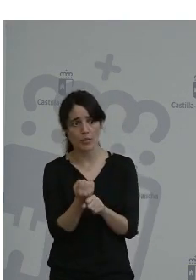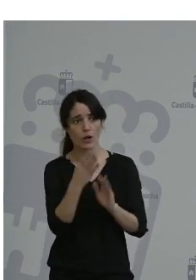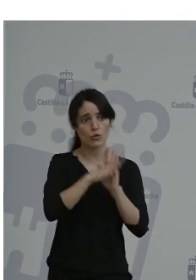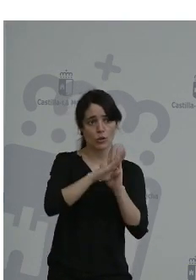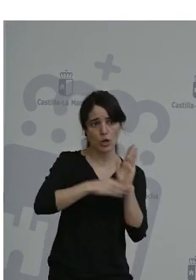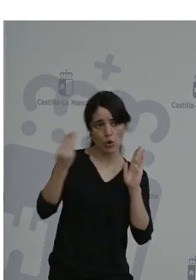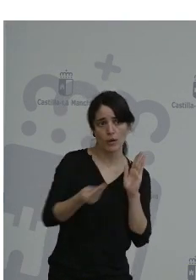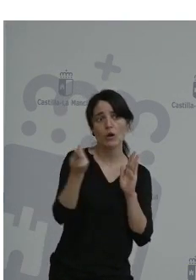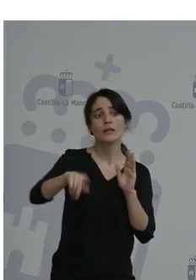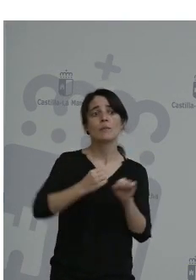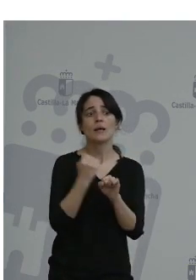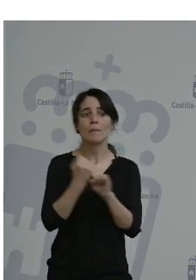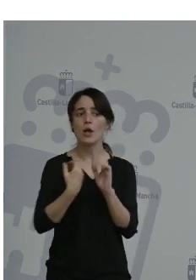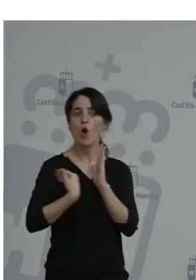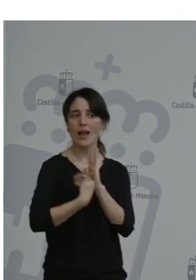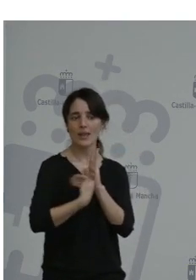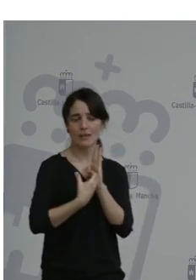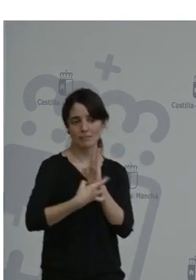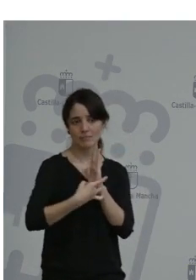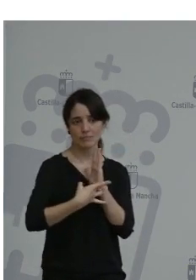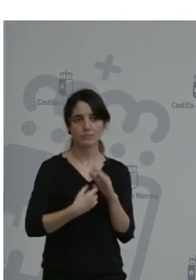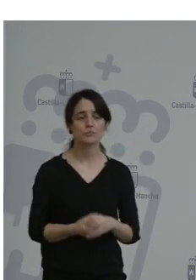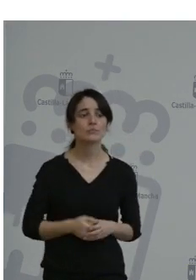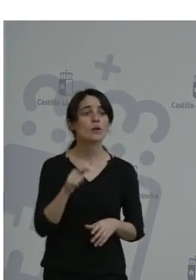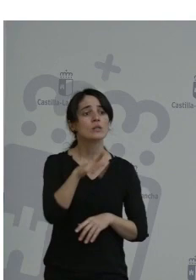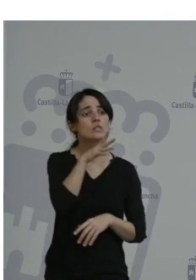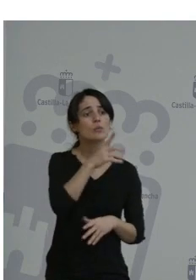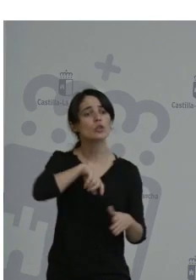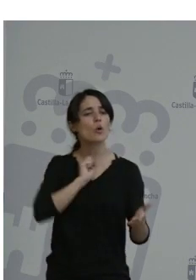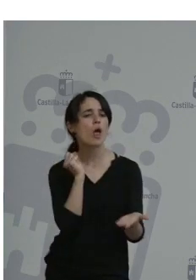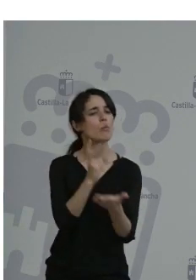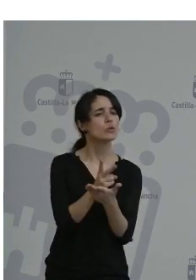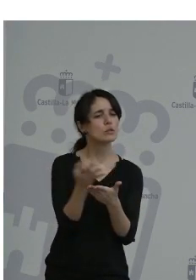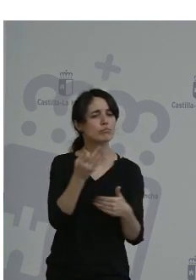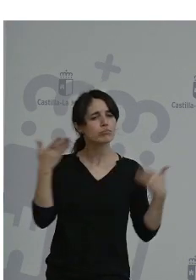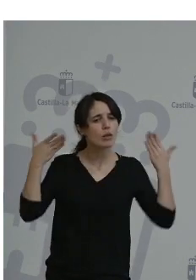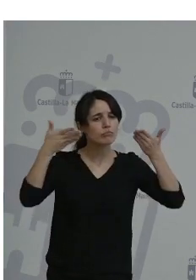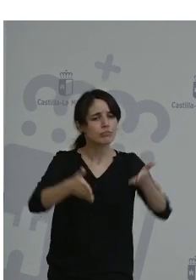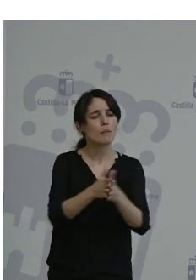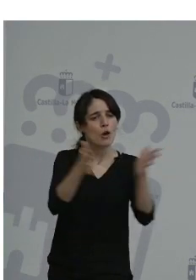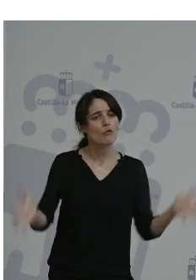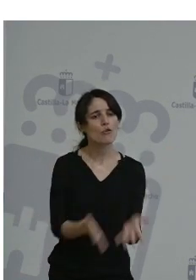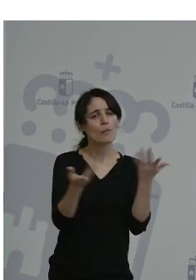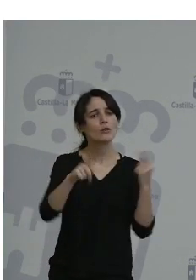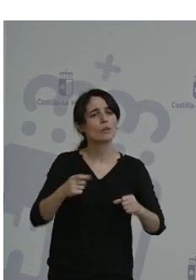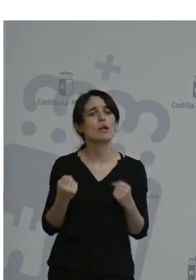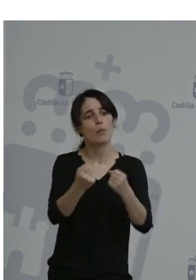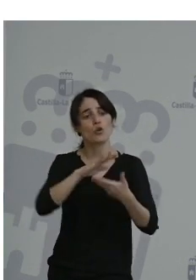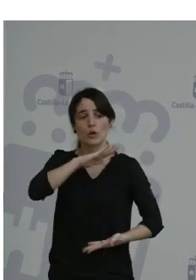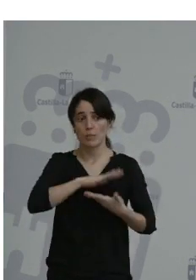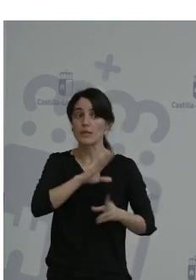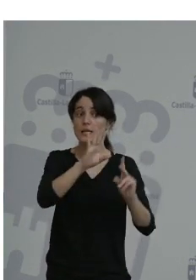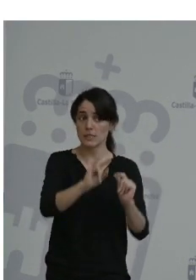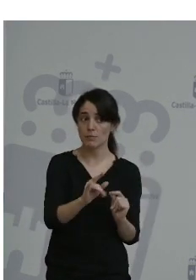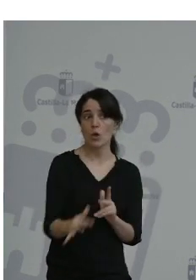de calidad por ello la apuesta no solo debe centrarse en el fomento y apoyo de las capacidades sino además